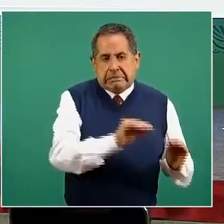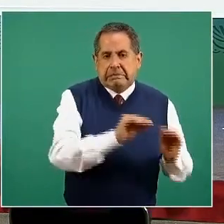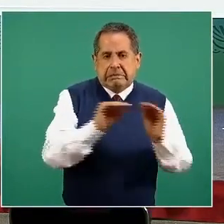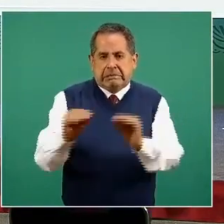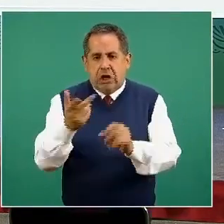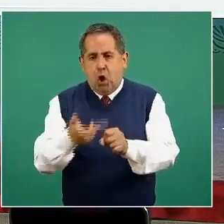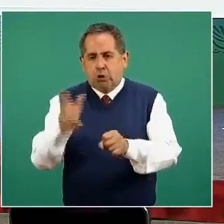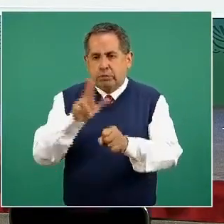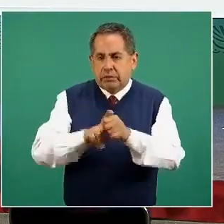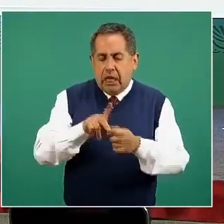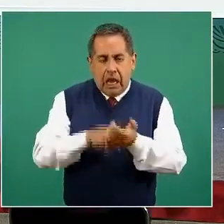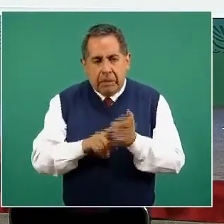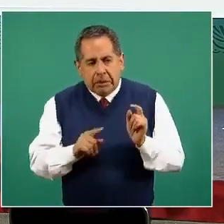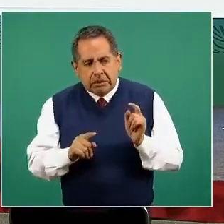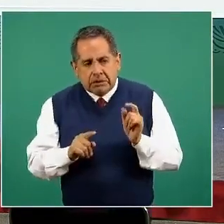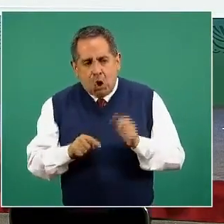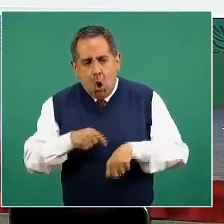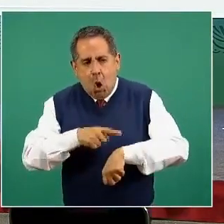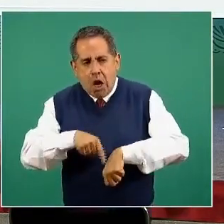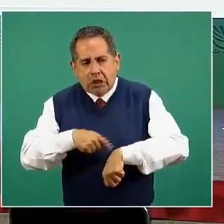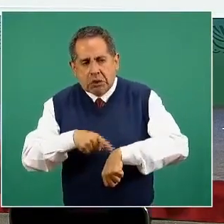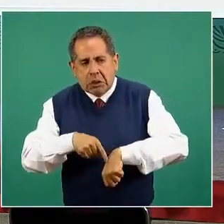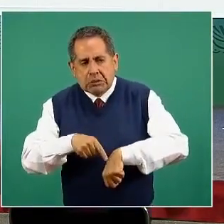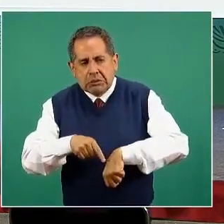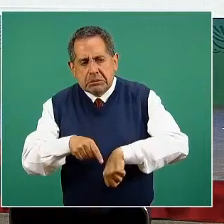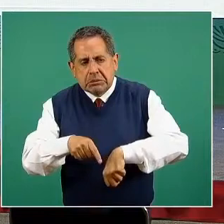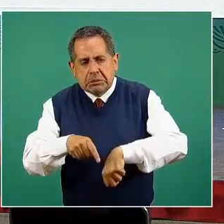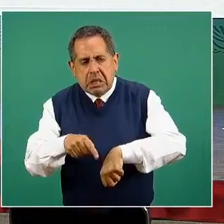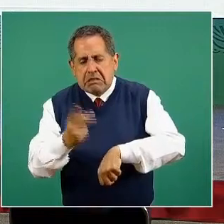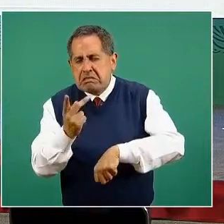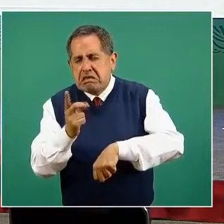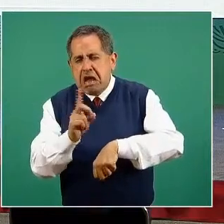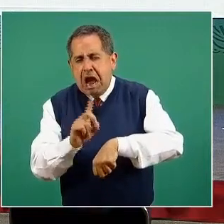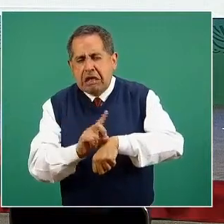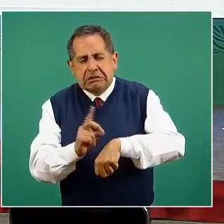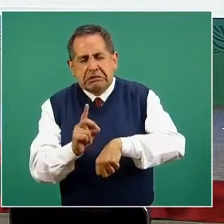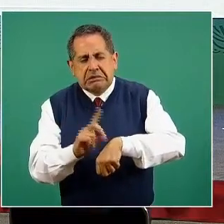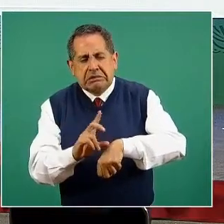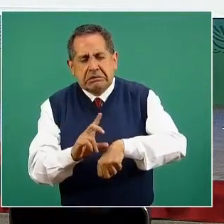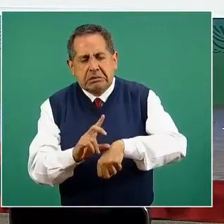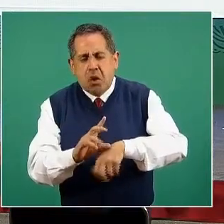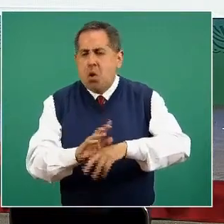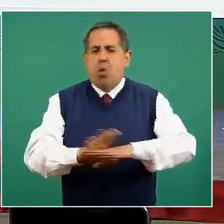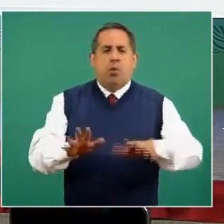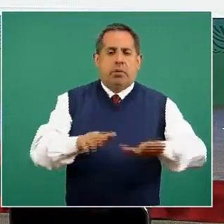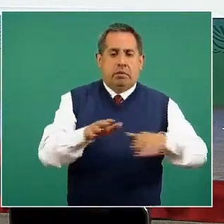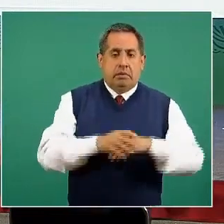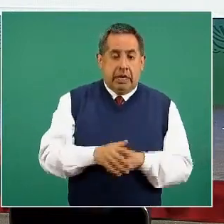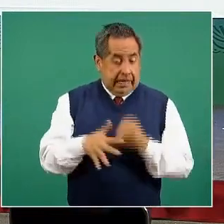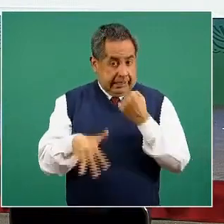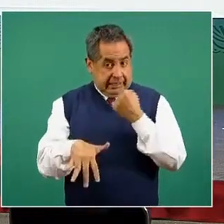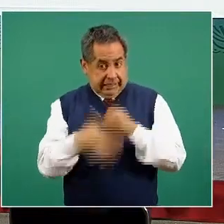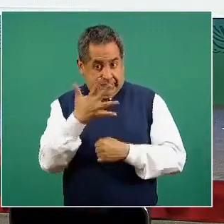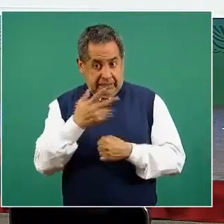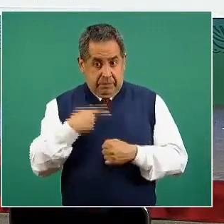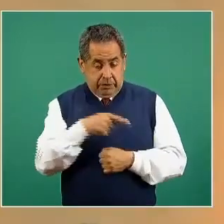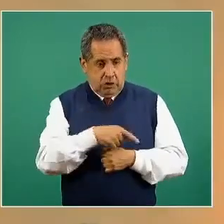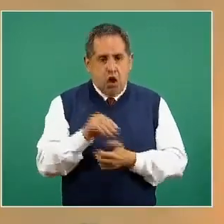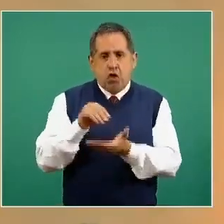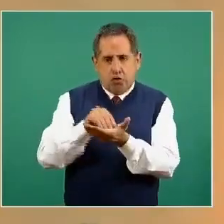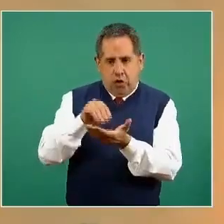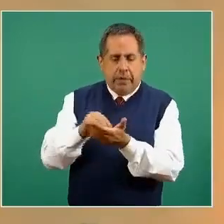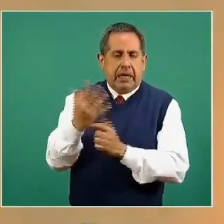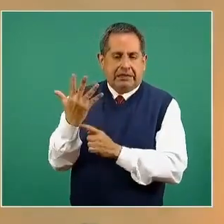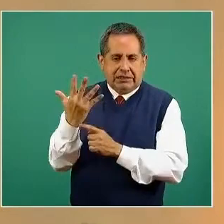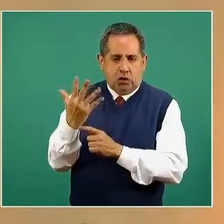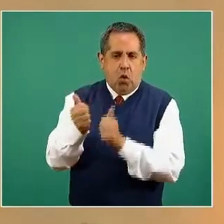variables, desde algunas pocas horas hasta algunos días. Permanecen de los 15 hospitalizados solamente 5